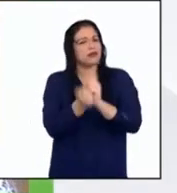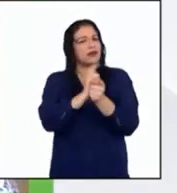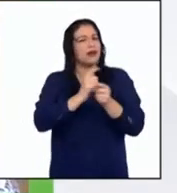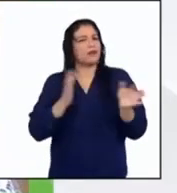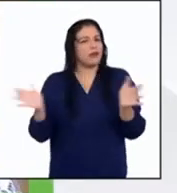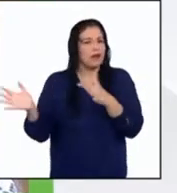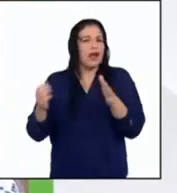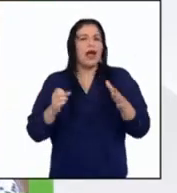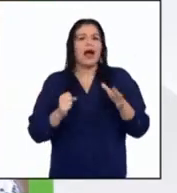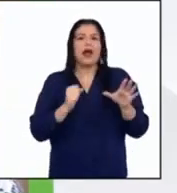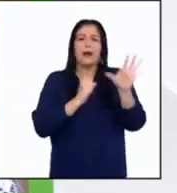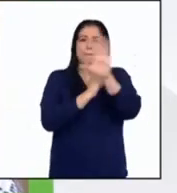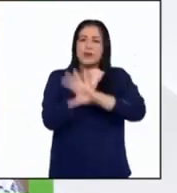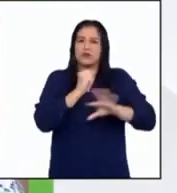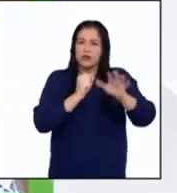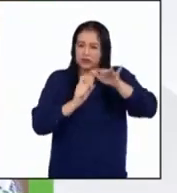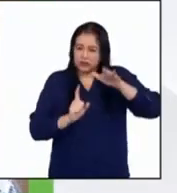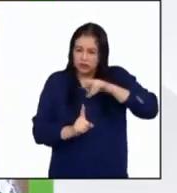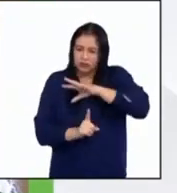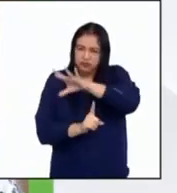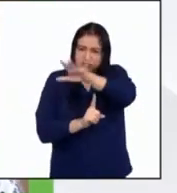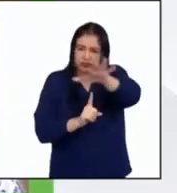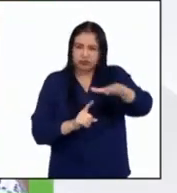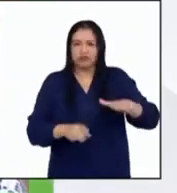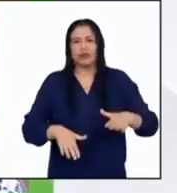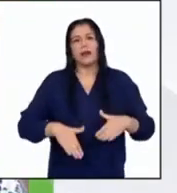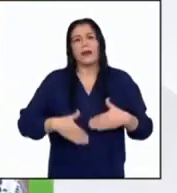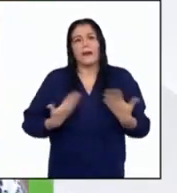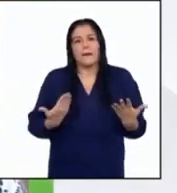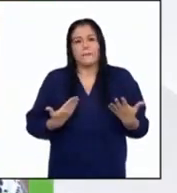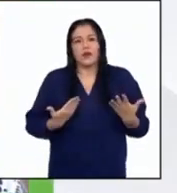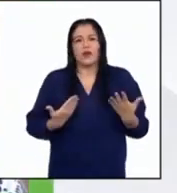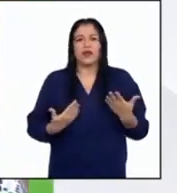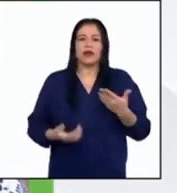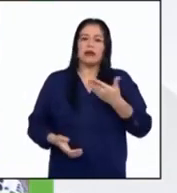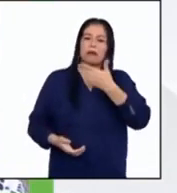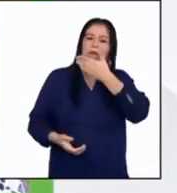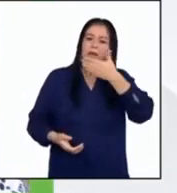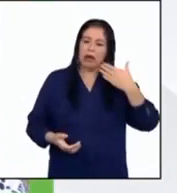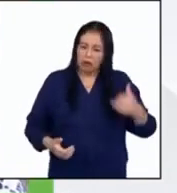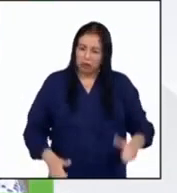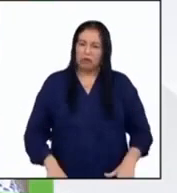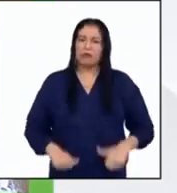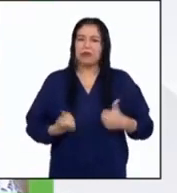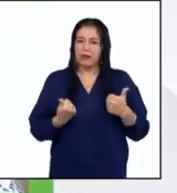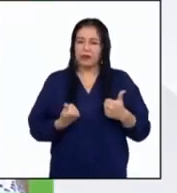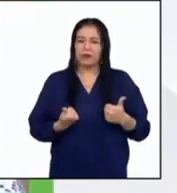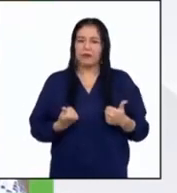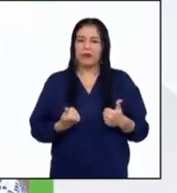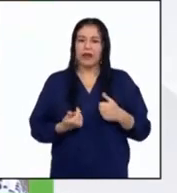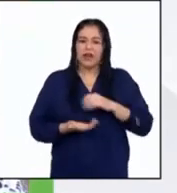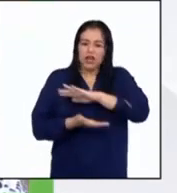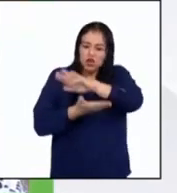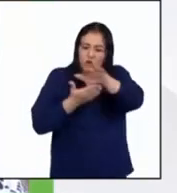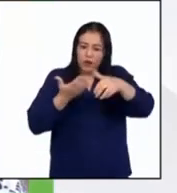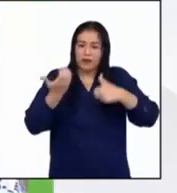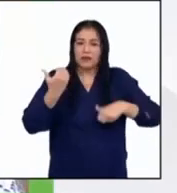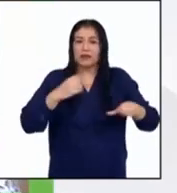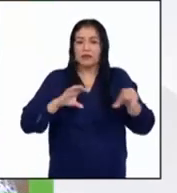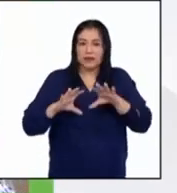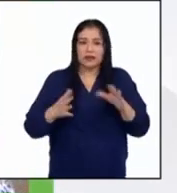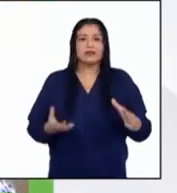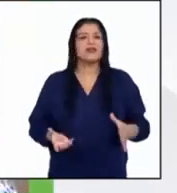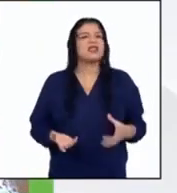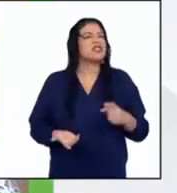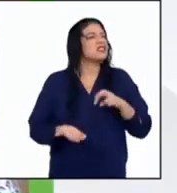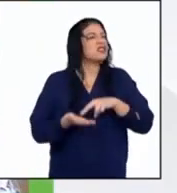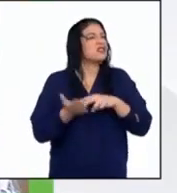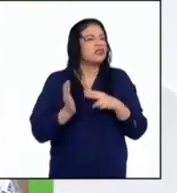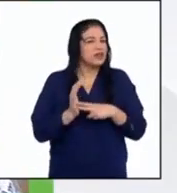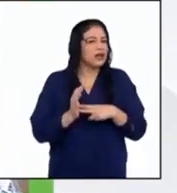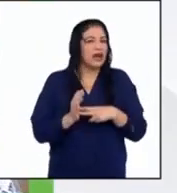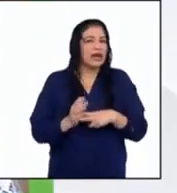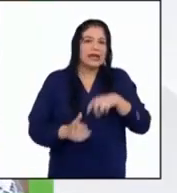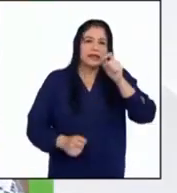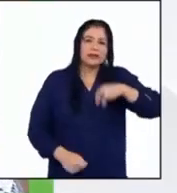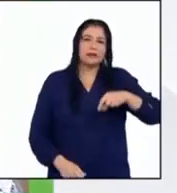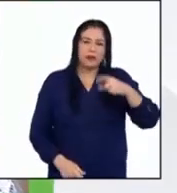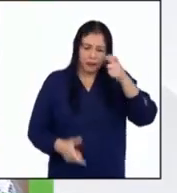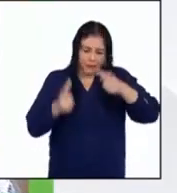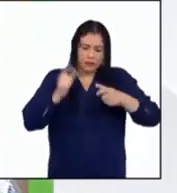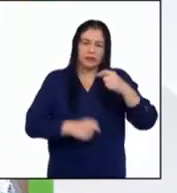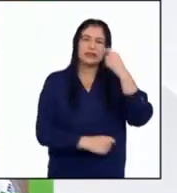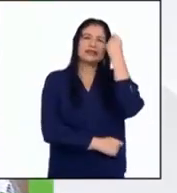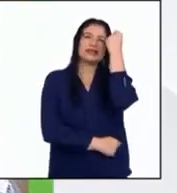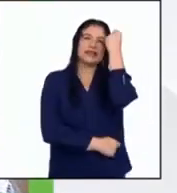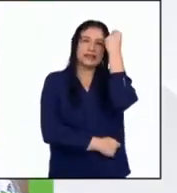medio ambiente y poder trascender más y vivir mejor. Estas acciones implican ser